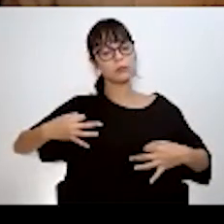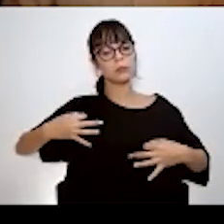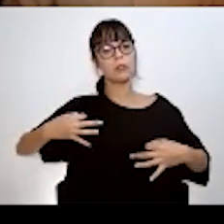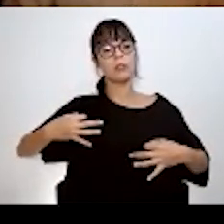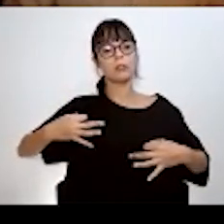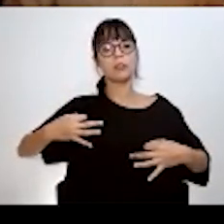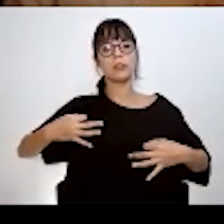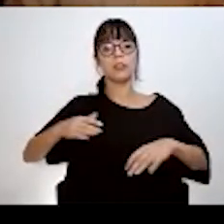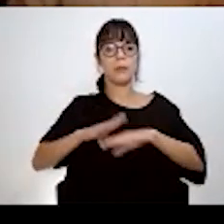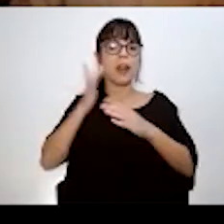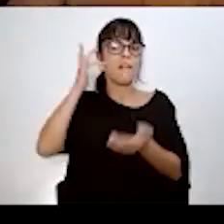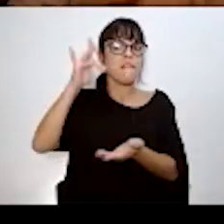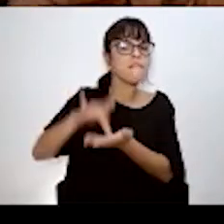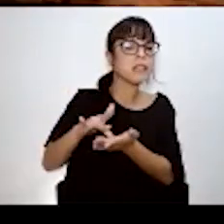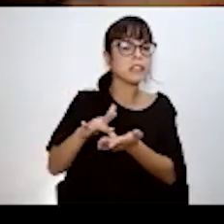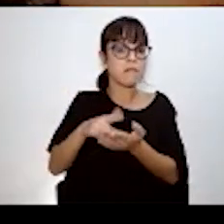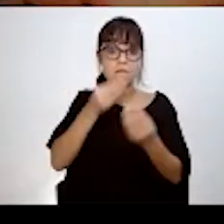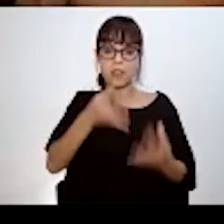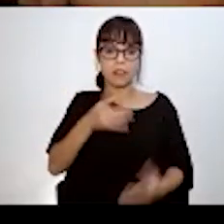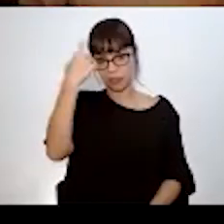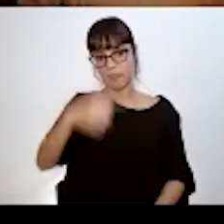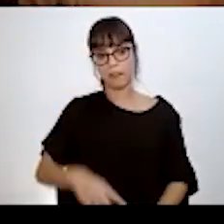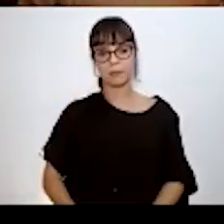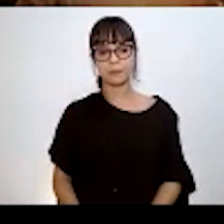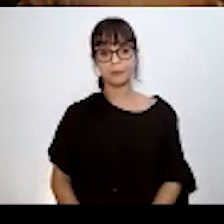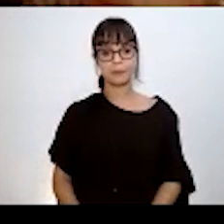esta naturaleza. Fíjense, estas